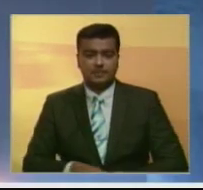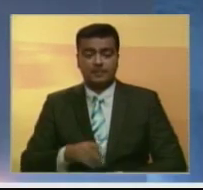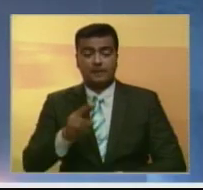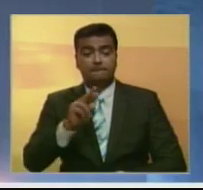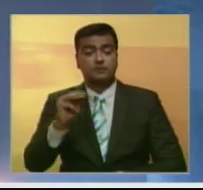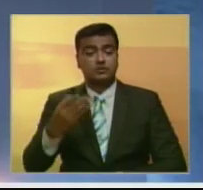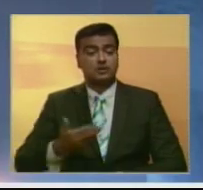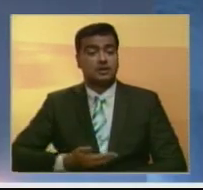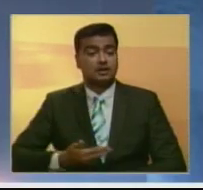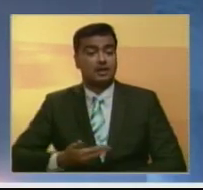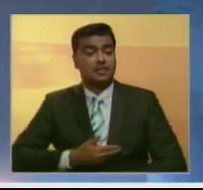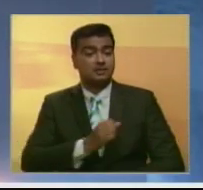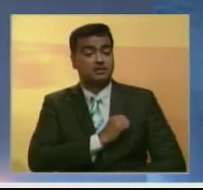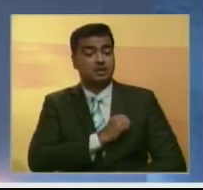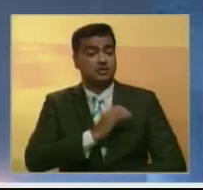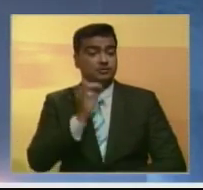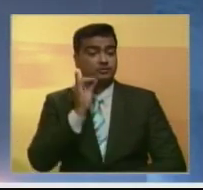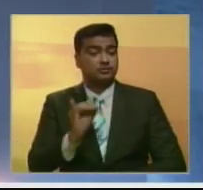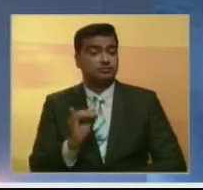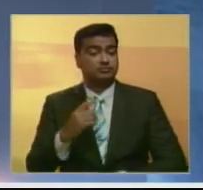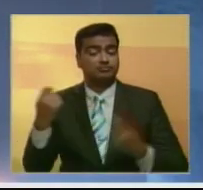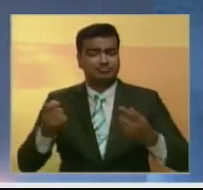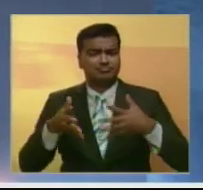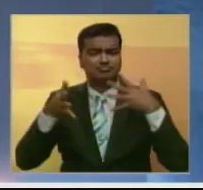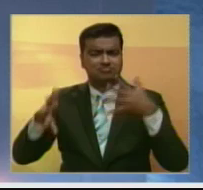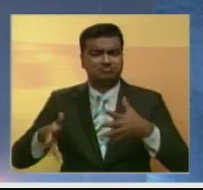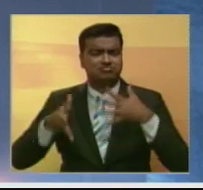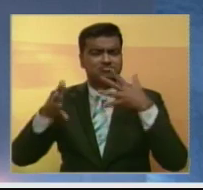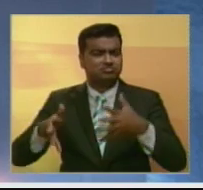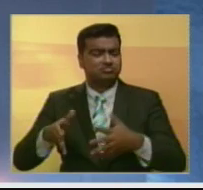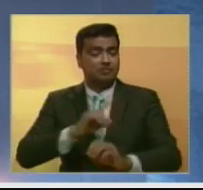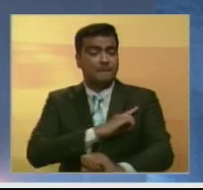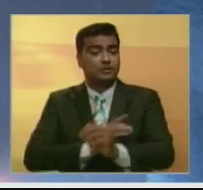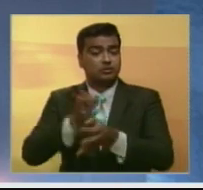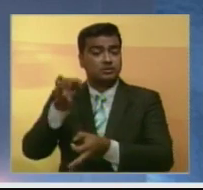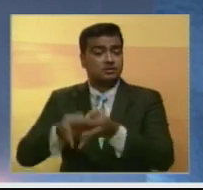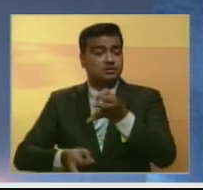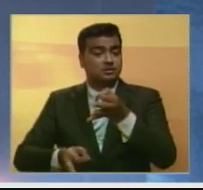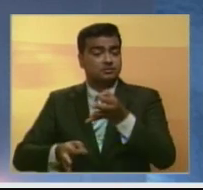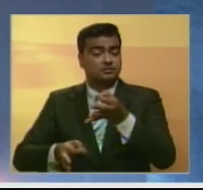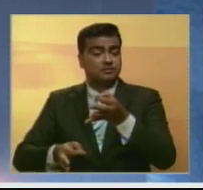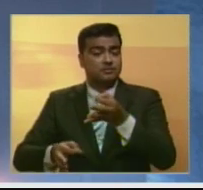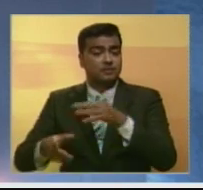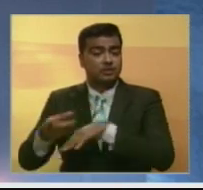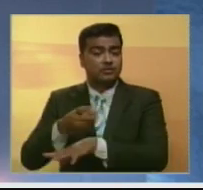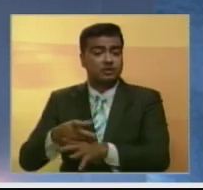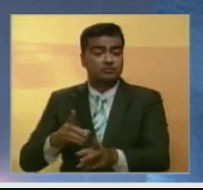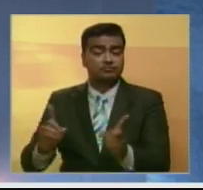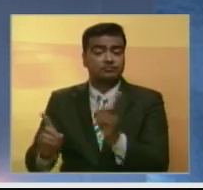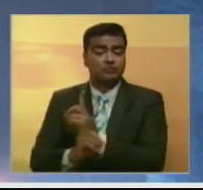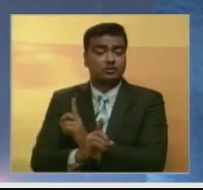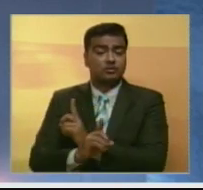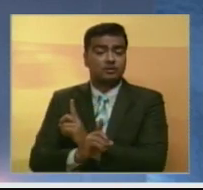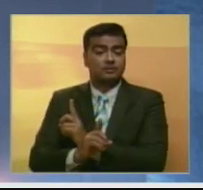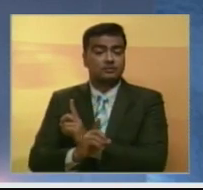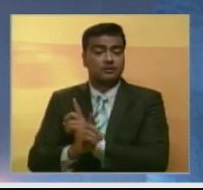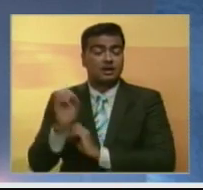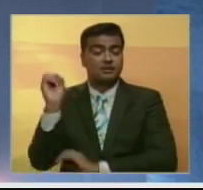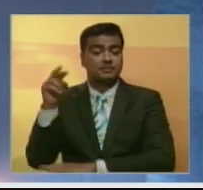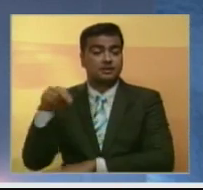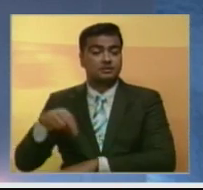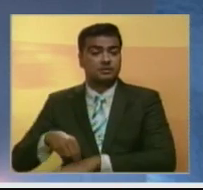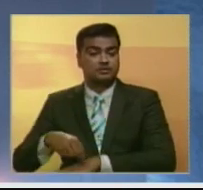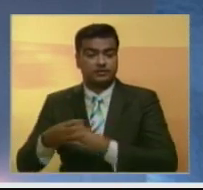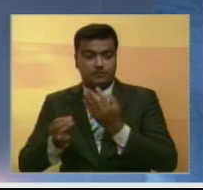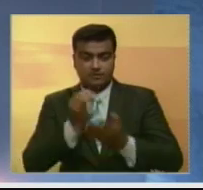Muchacho, alcalde de Chacao, denunció la campaña de atropello por parte del Poder Judicial y el Poder Ejecutivo en contra del Poder Legislativo. Santiago Gutiérrez